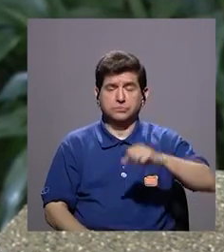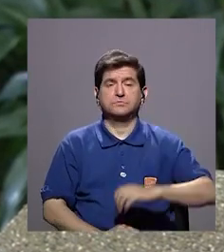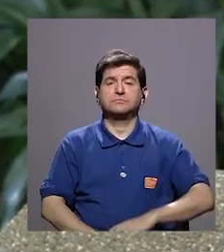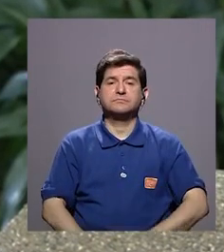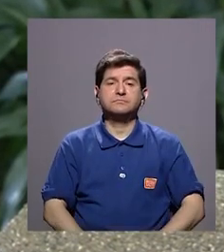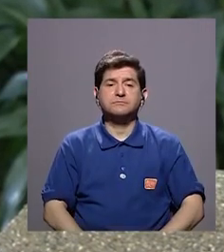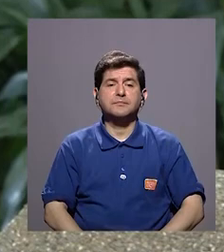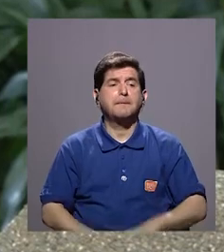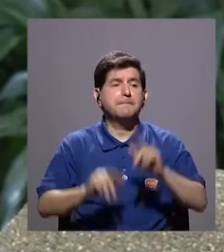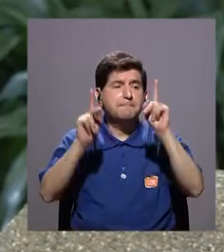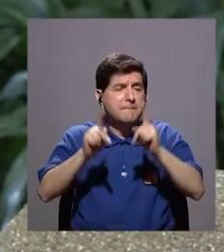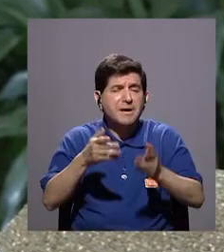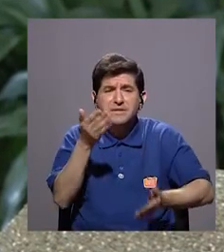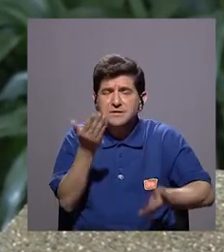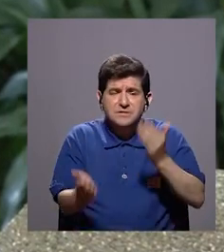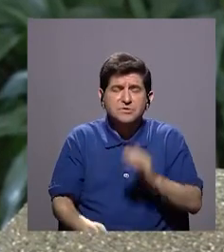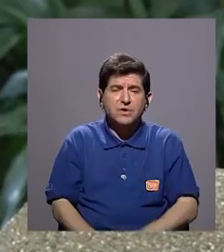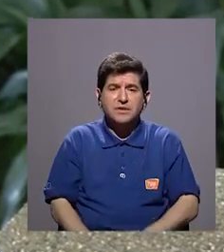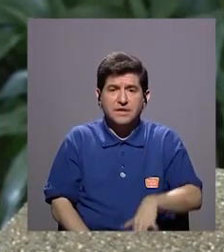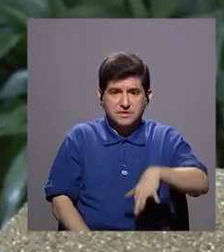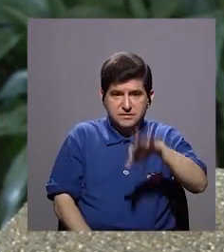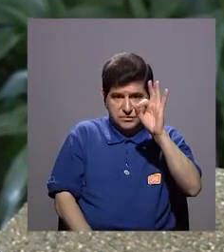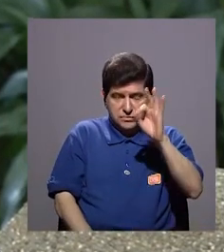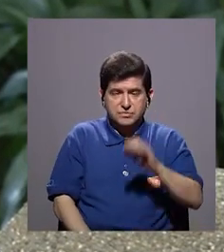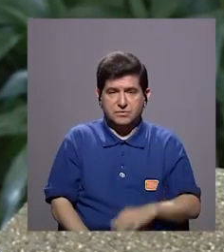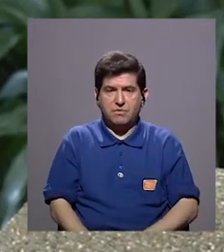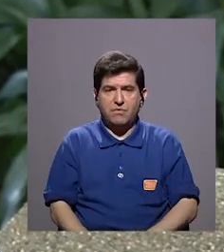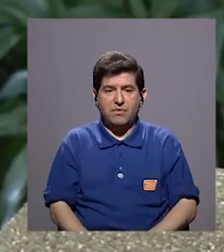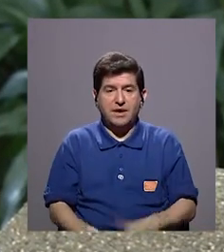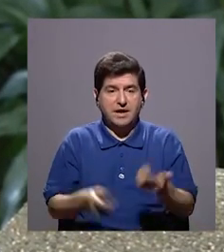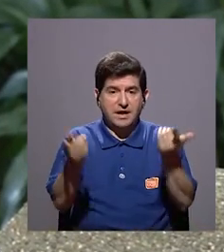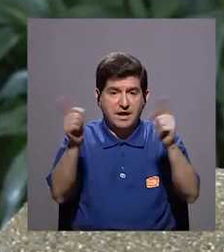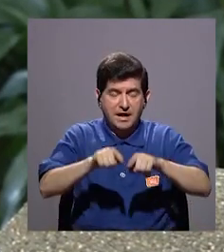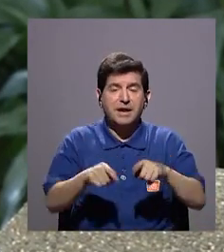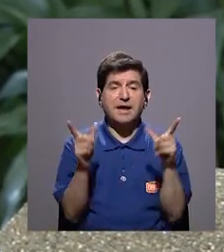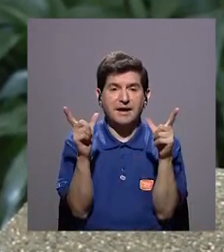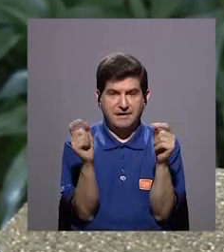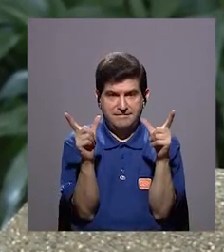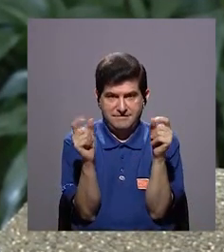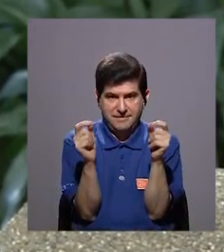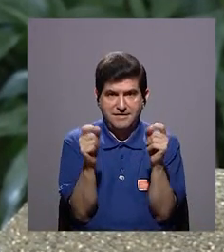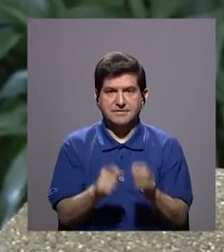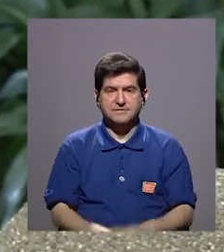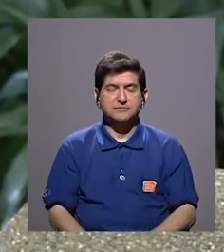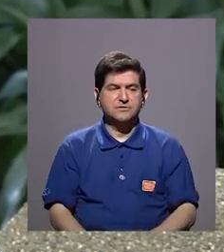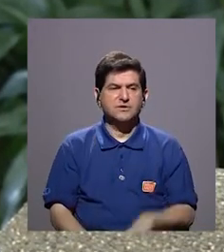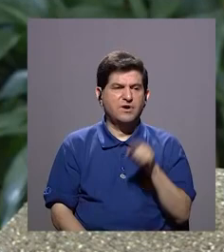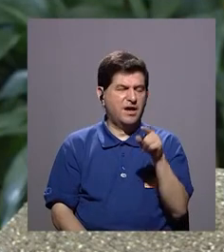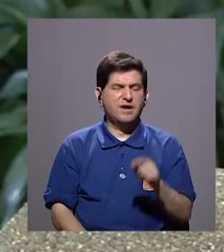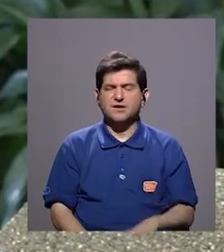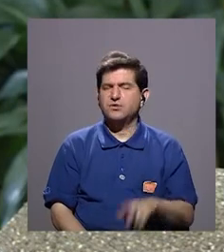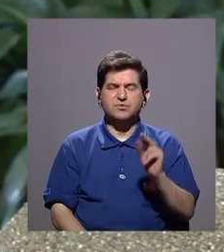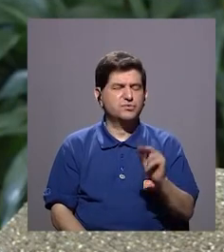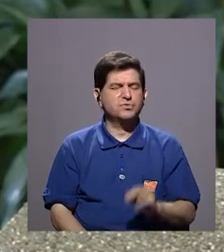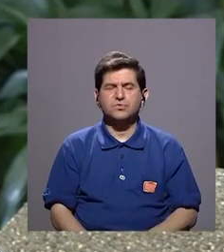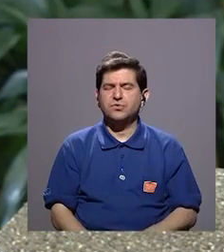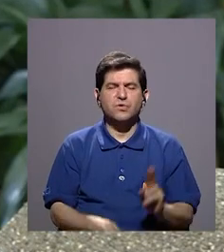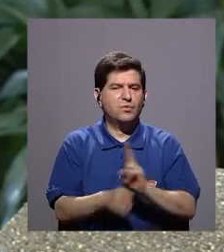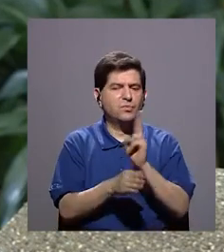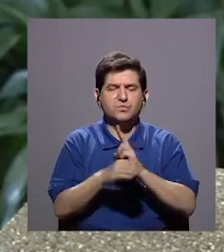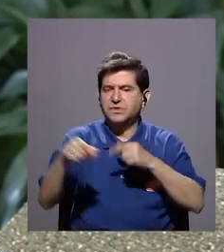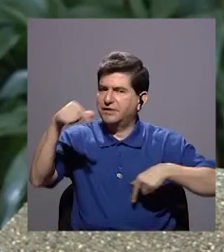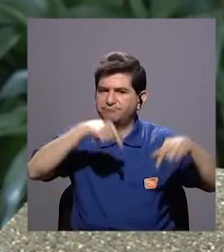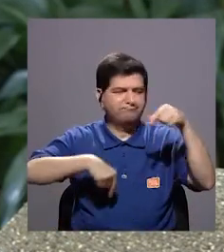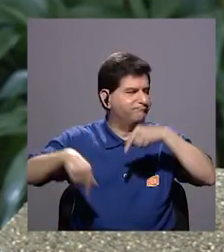una alternativa. Hay personas que eligen, cuando tienen el caso del mismo cáncer, eligen no tomar un